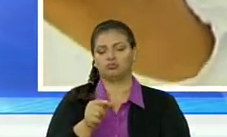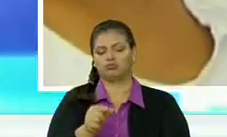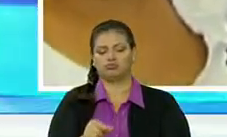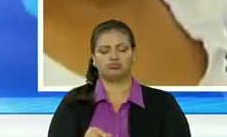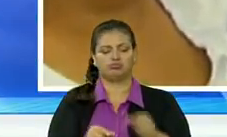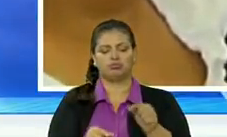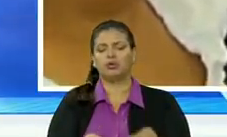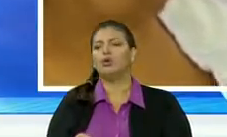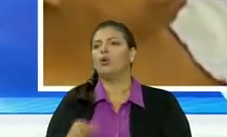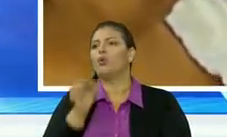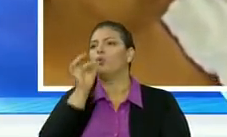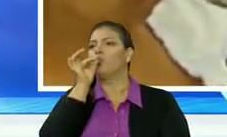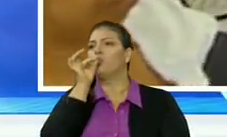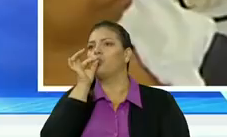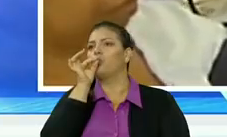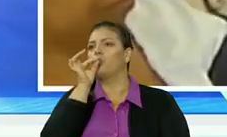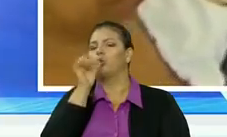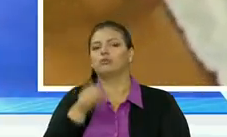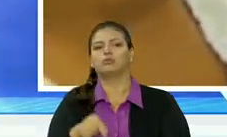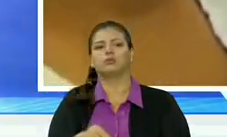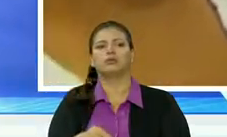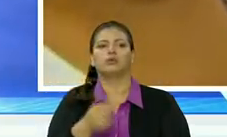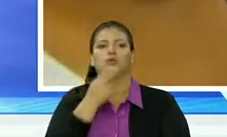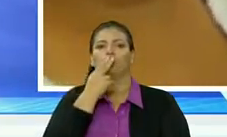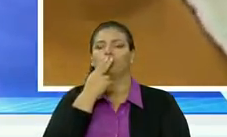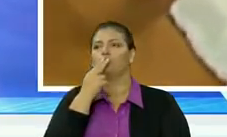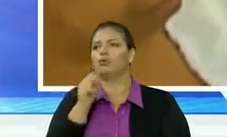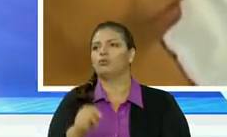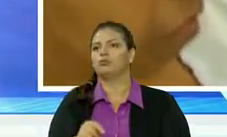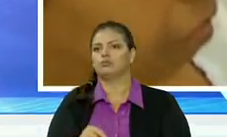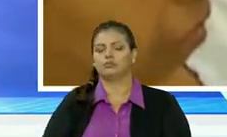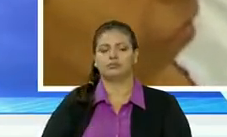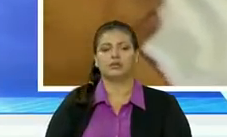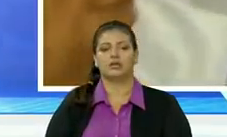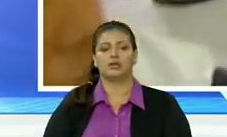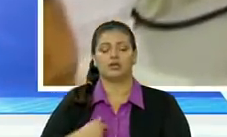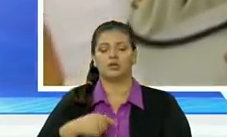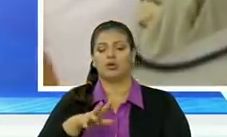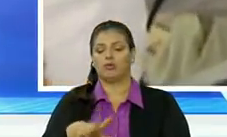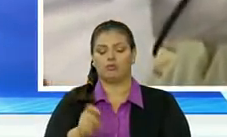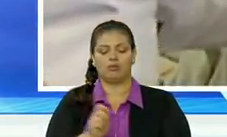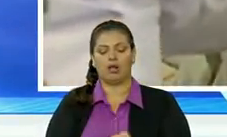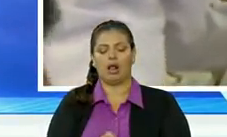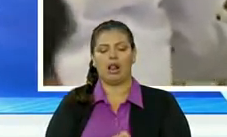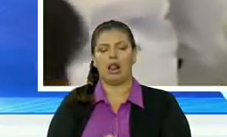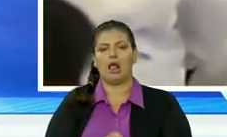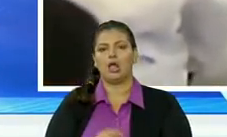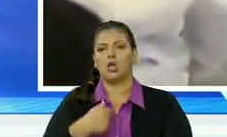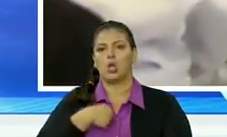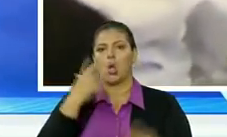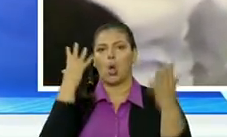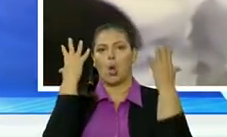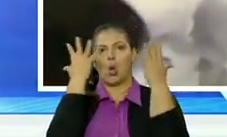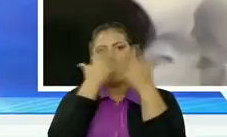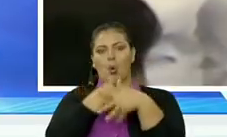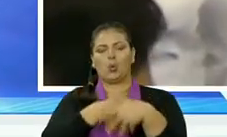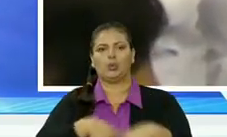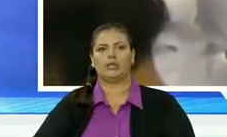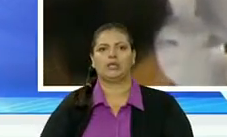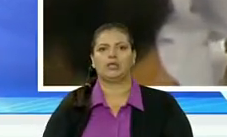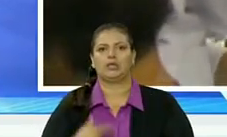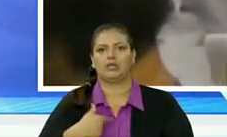cargaba los cigarrillos, estaba escribiendo, en ese tiempo escribíamos a mano o en las máquinas tiquitiqui. Podía pasar algo, claro. En las máquinas tiquitiqui. Sí, entonces máquinas yo